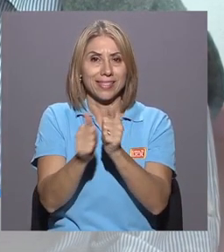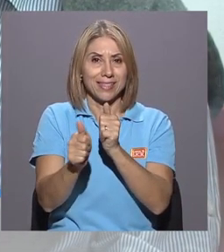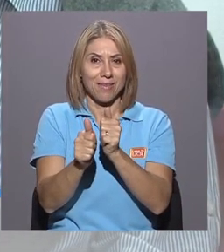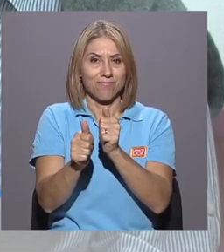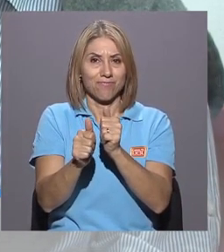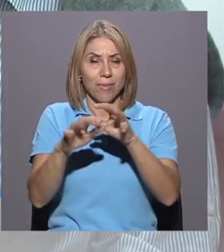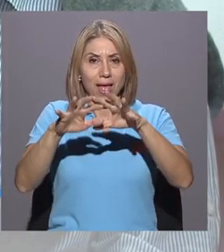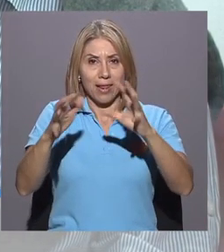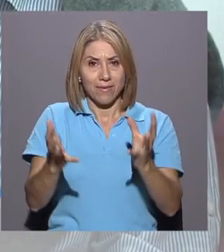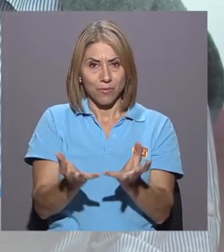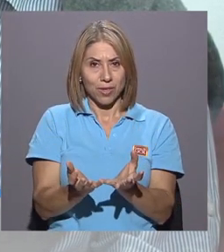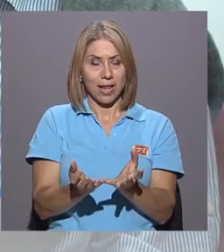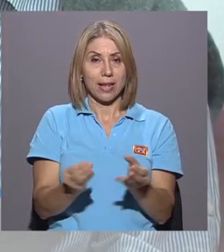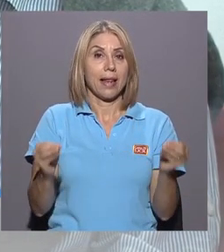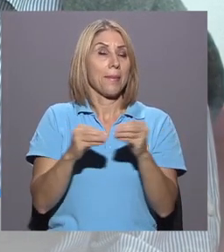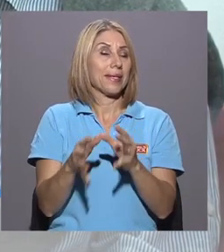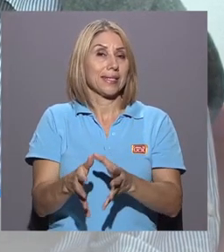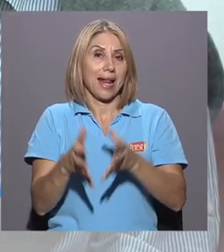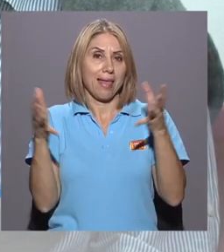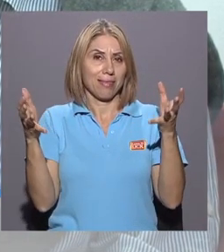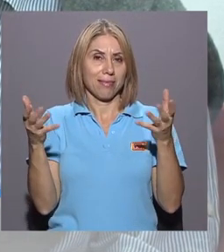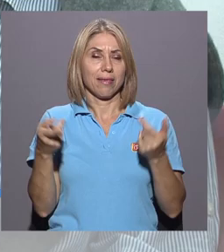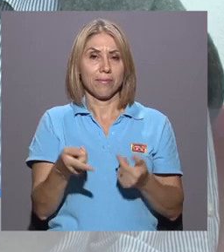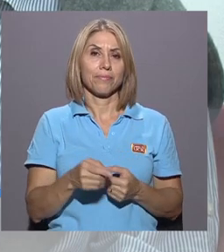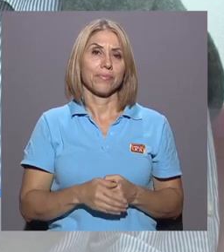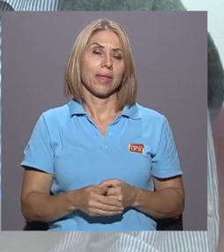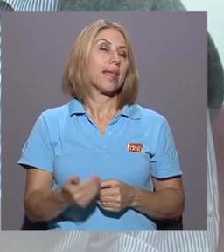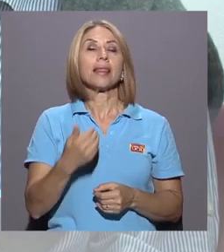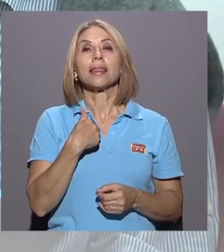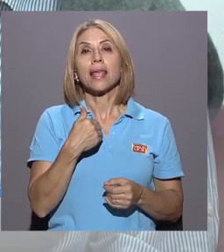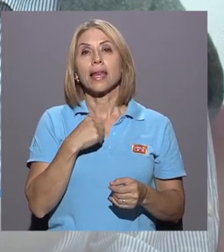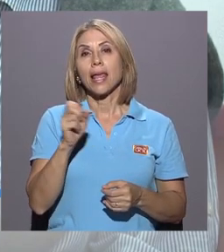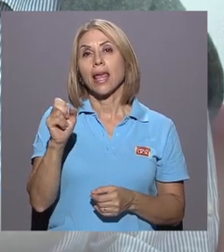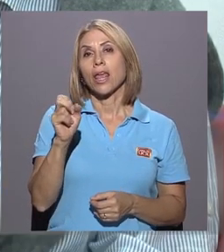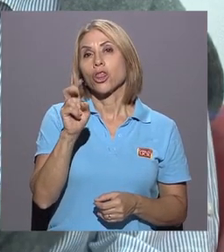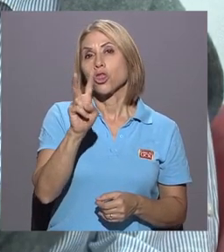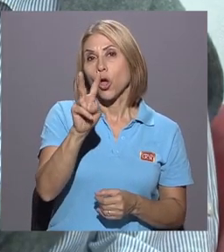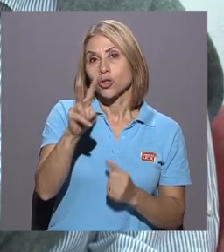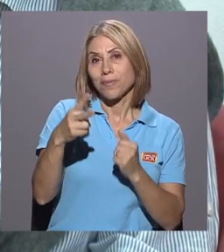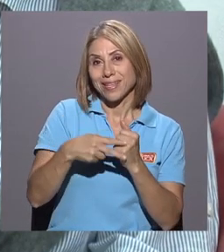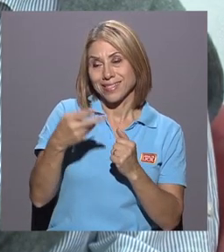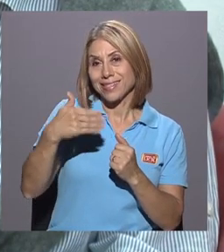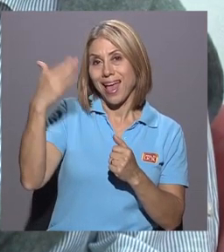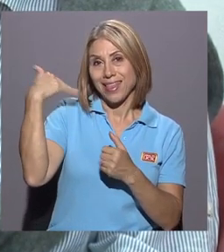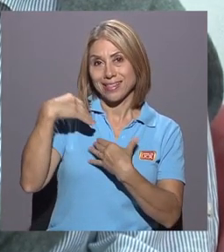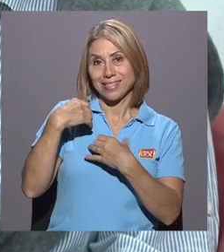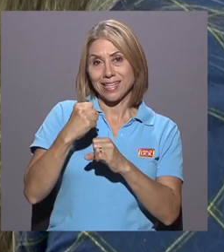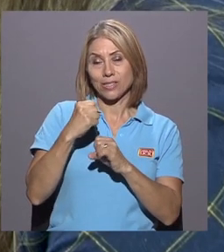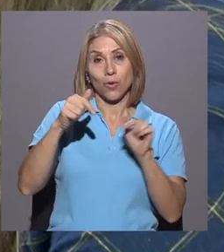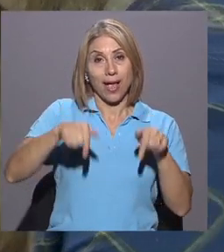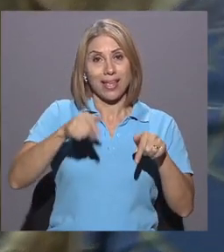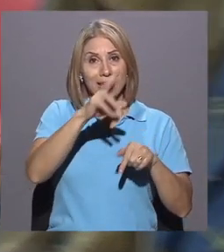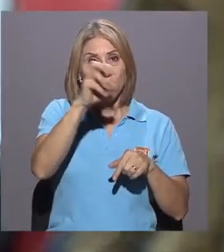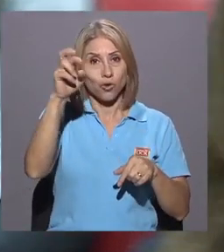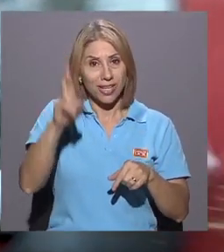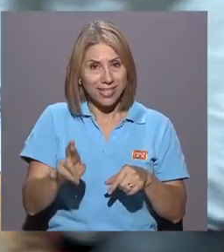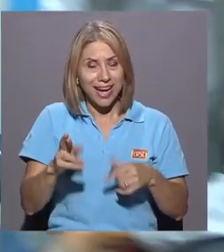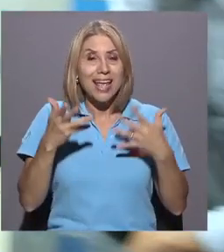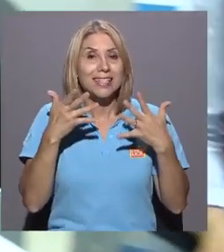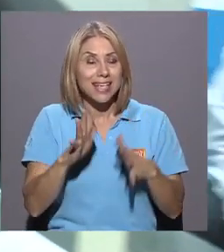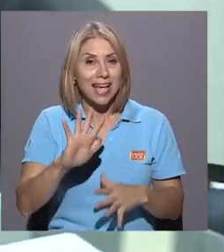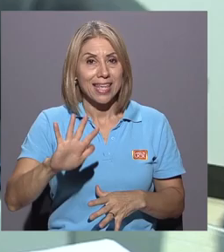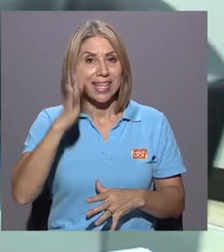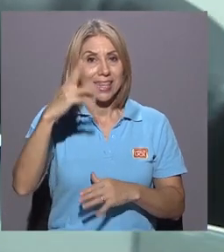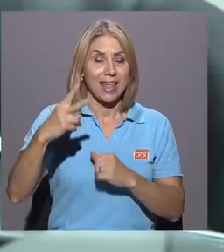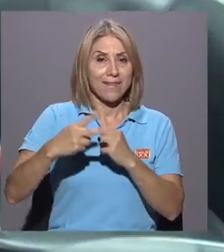un hombre a nivel mundial de hecho es la más grande que hay tiene dos ediciones de realizarse y nosotros desde costa rica es la quinta edición la que vamos a